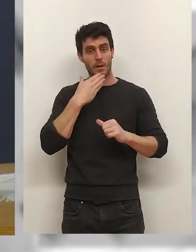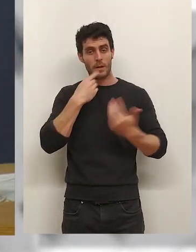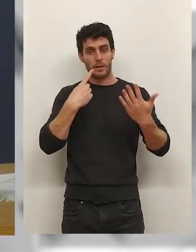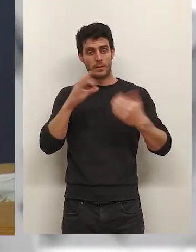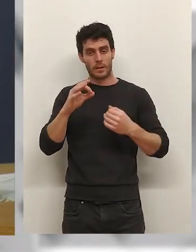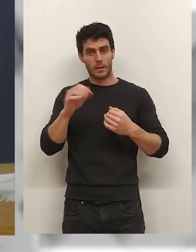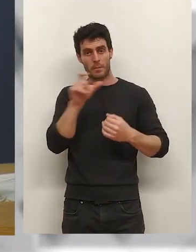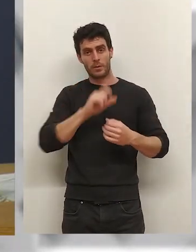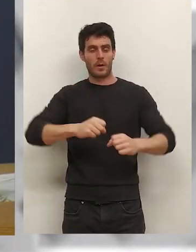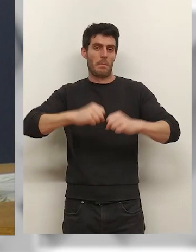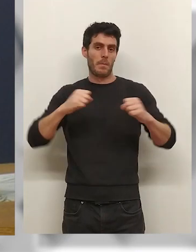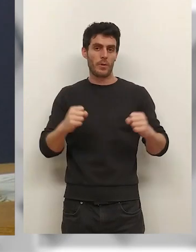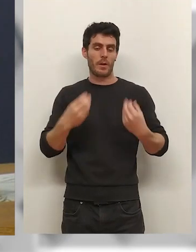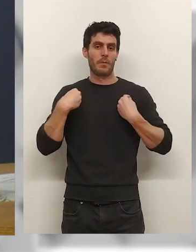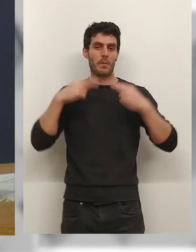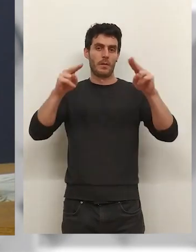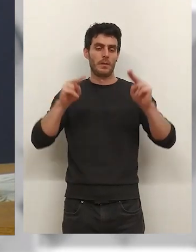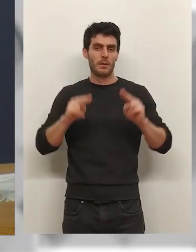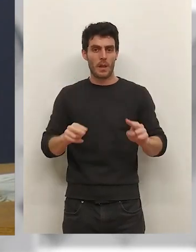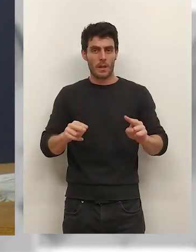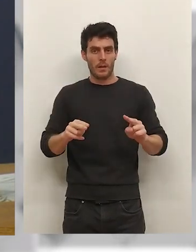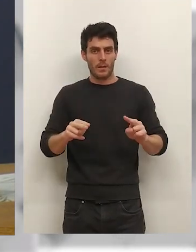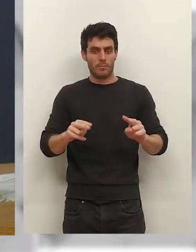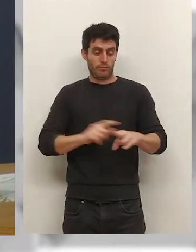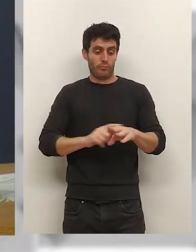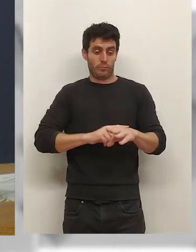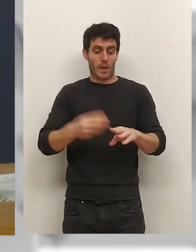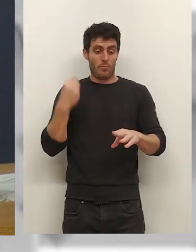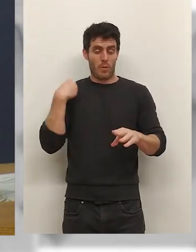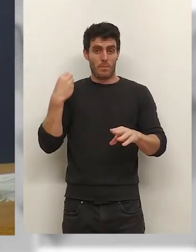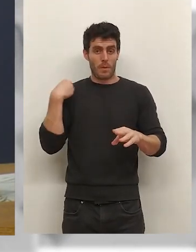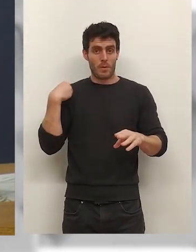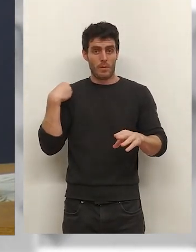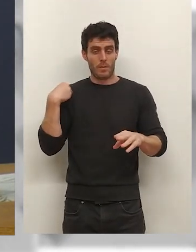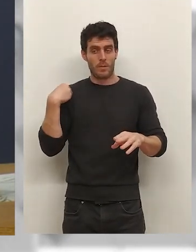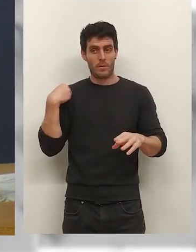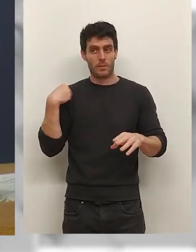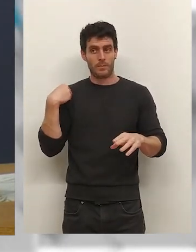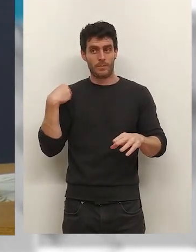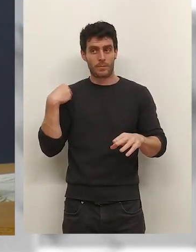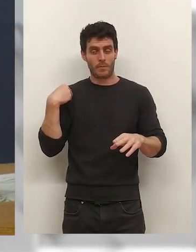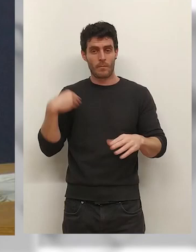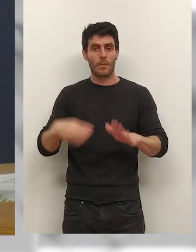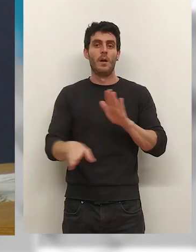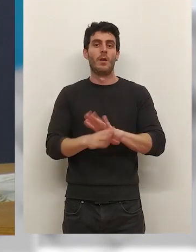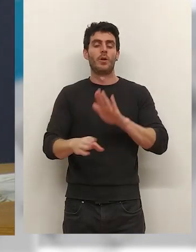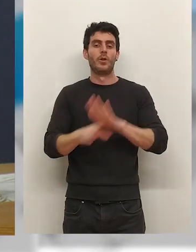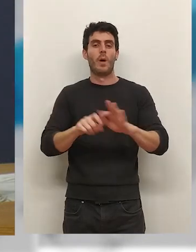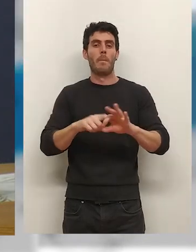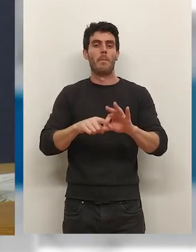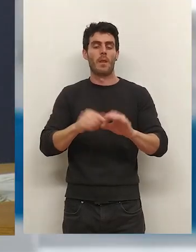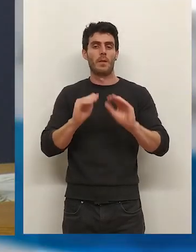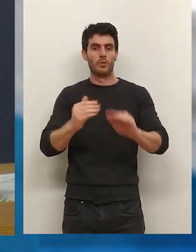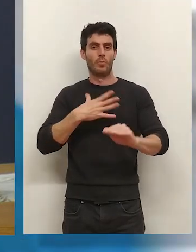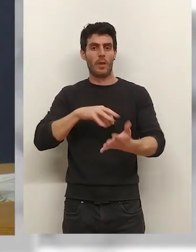de 60 años que vivan en residencias de esta naturaleza van a poder seguir manteniendo su